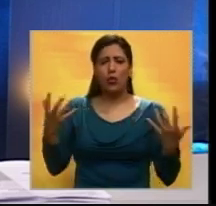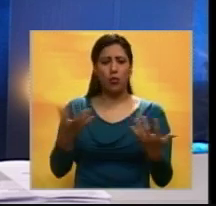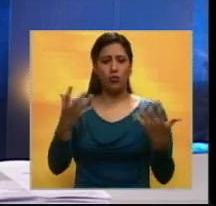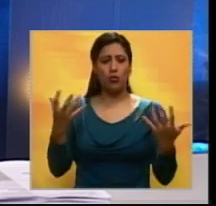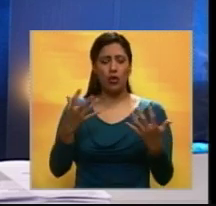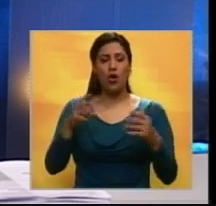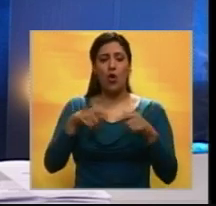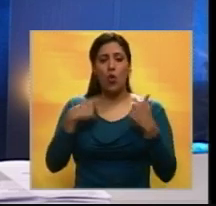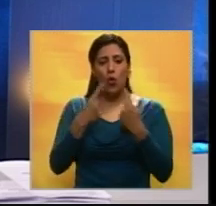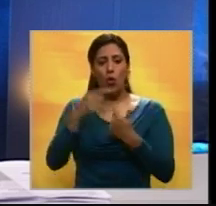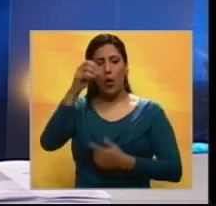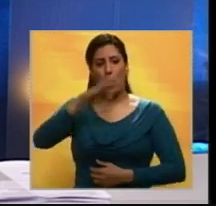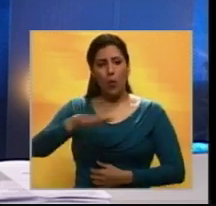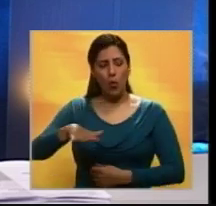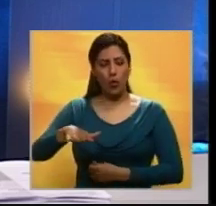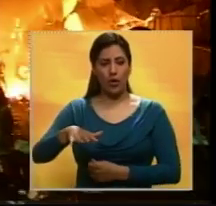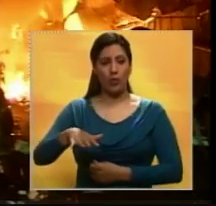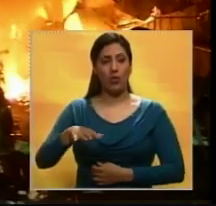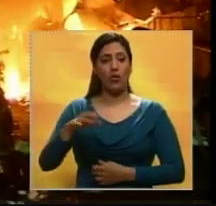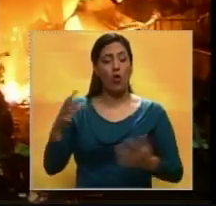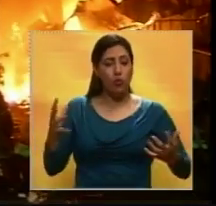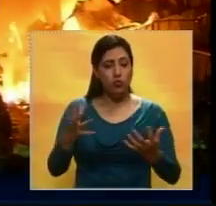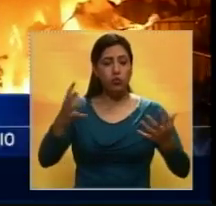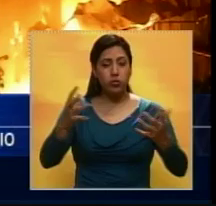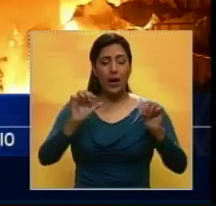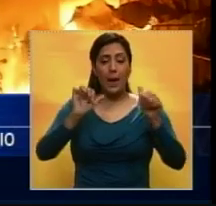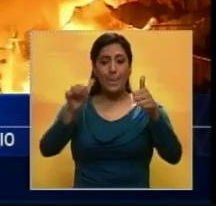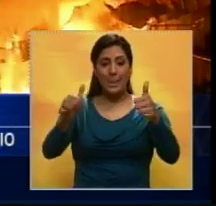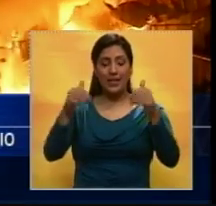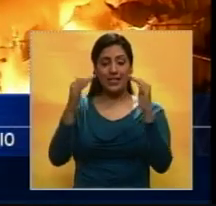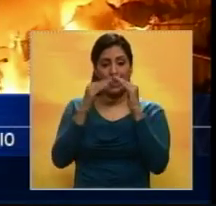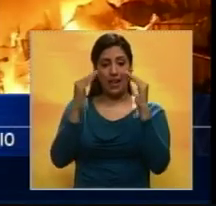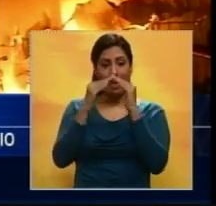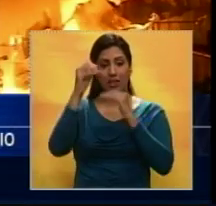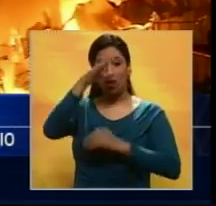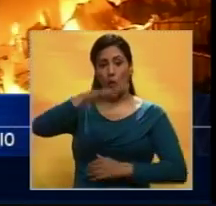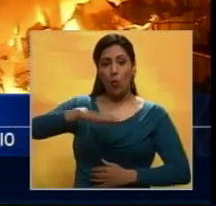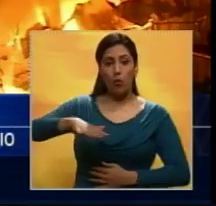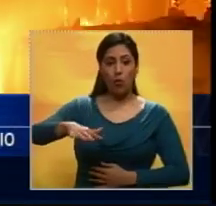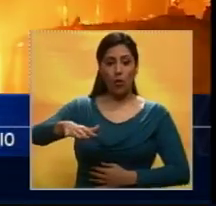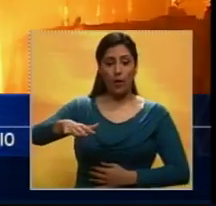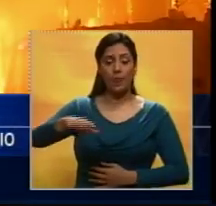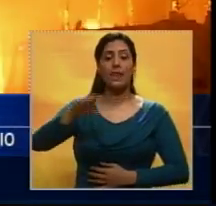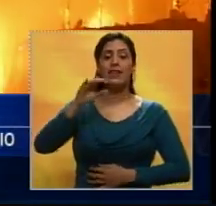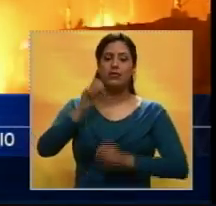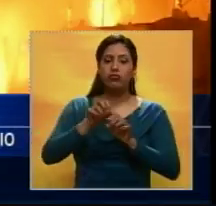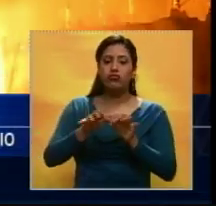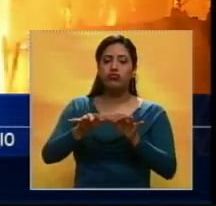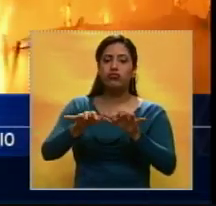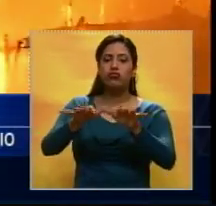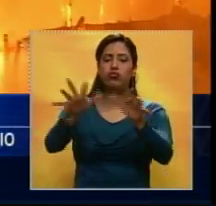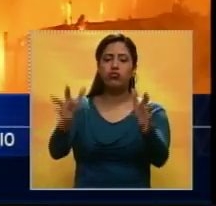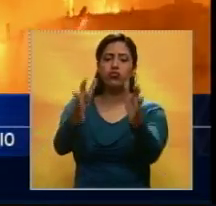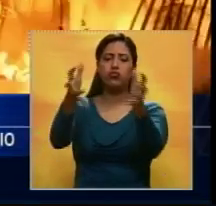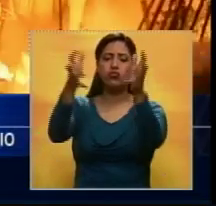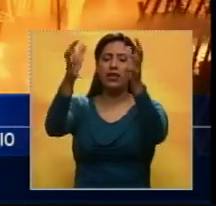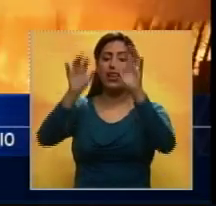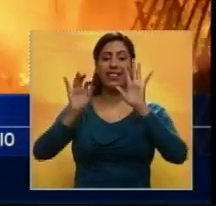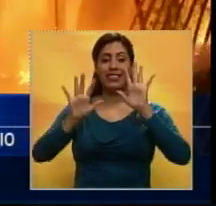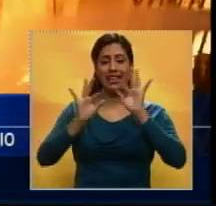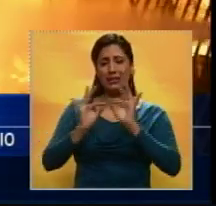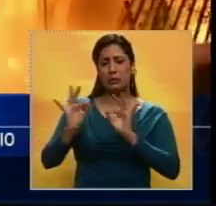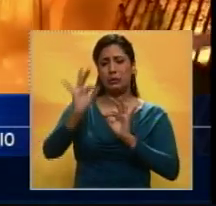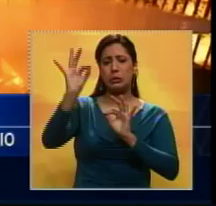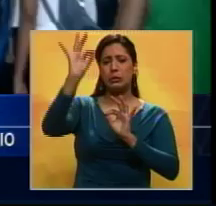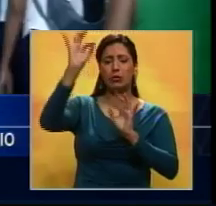que se propagó en un poblado de Manila. El fuego inició en una vivienda del pueblo de Parola, expandiéndose con llamas de 10